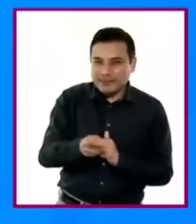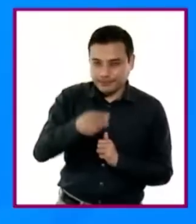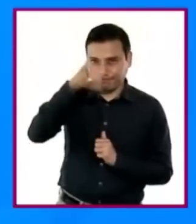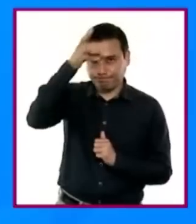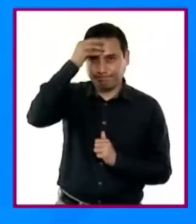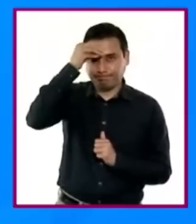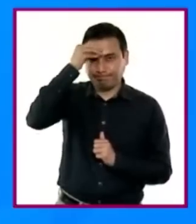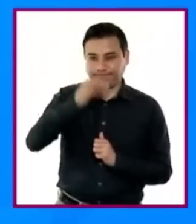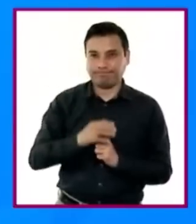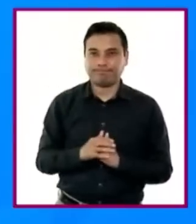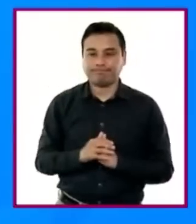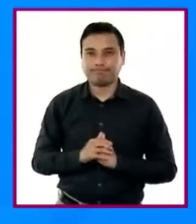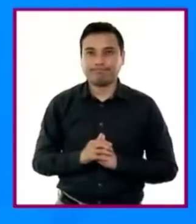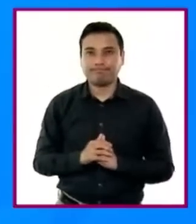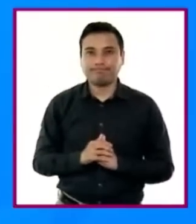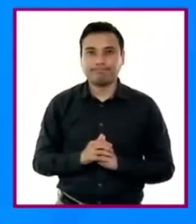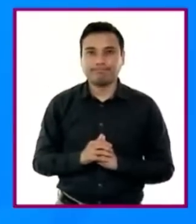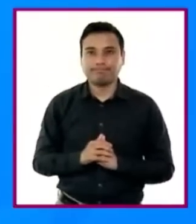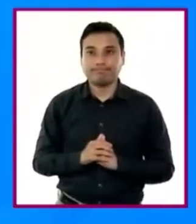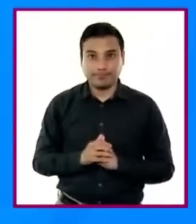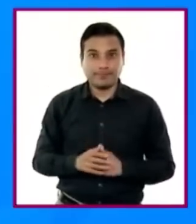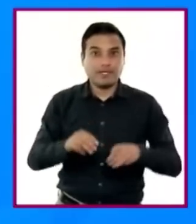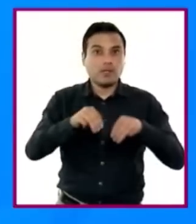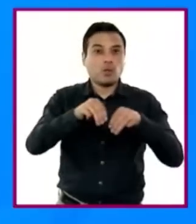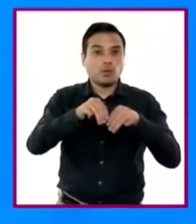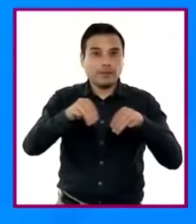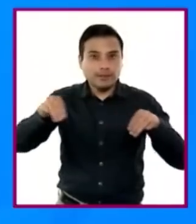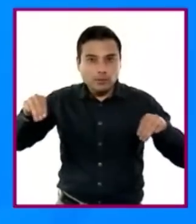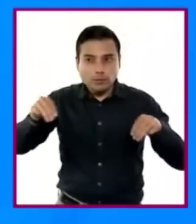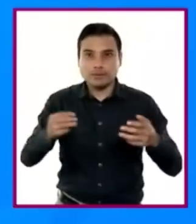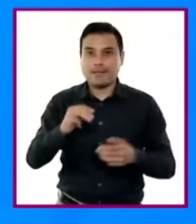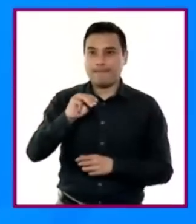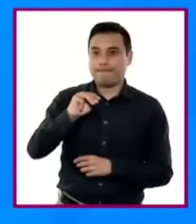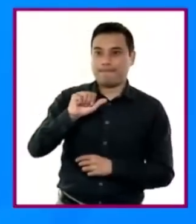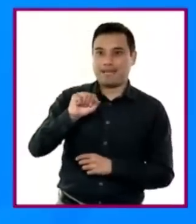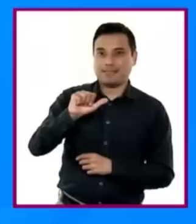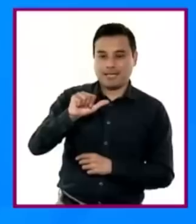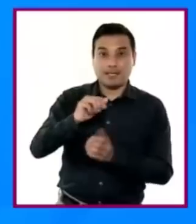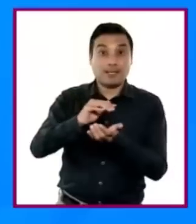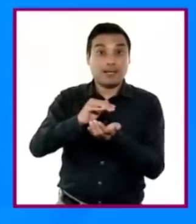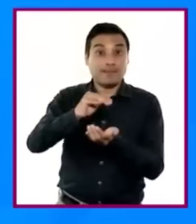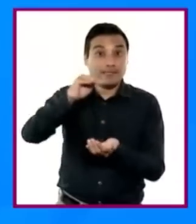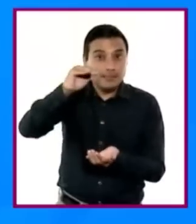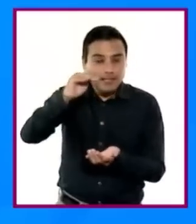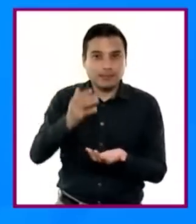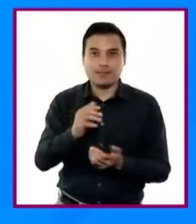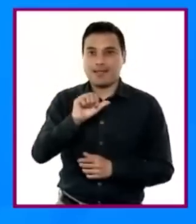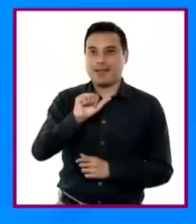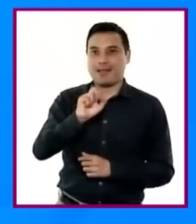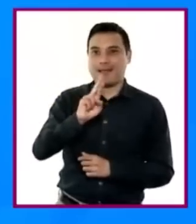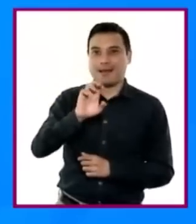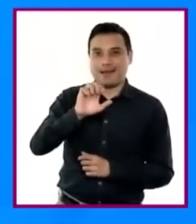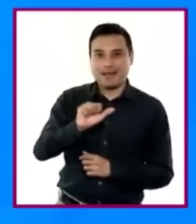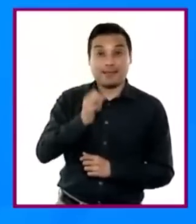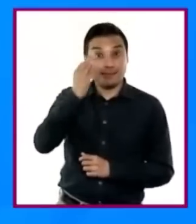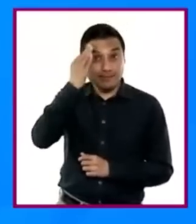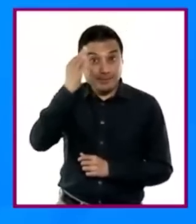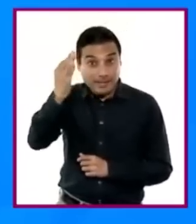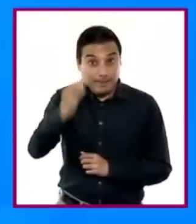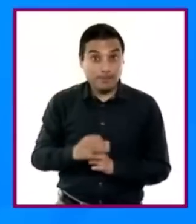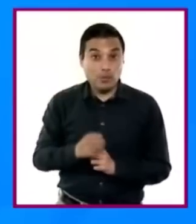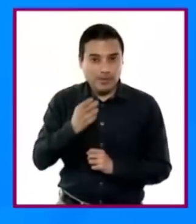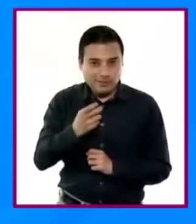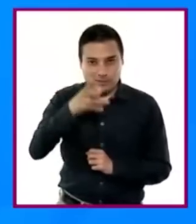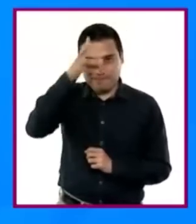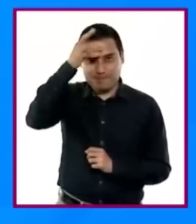la medición de longitud masa capacidad área y tiempo y la organización de la información